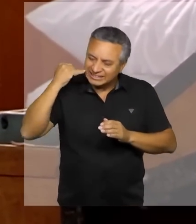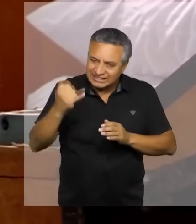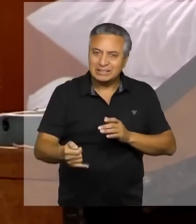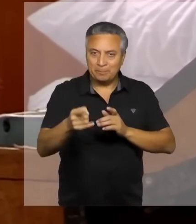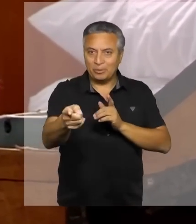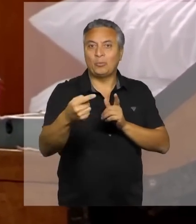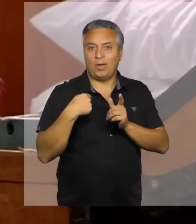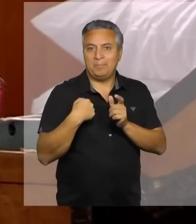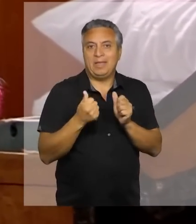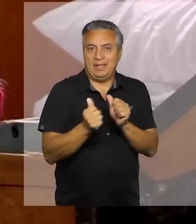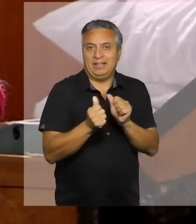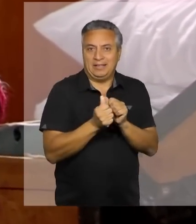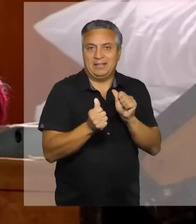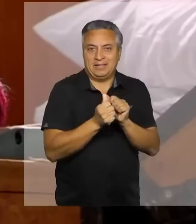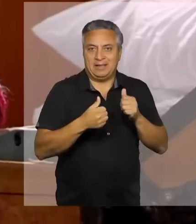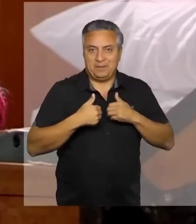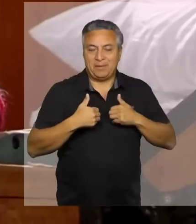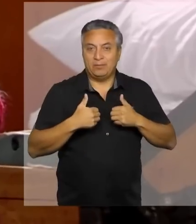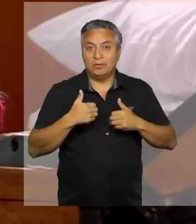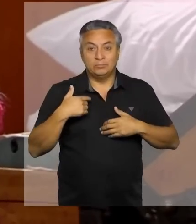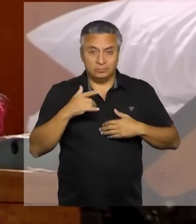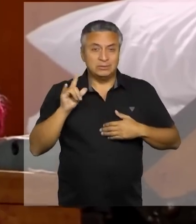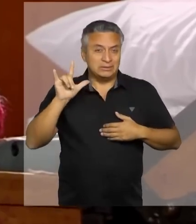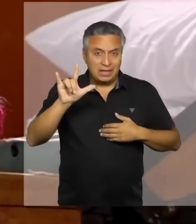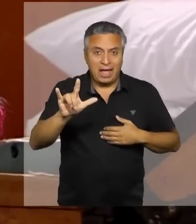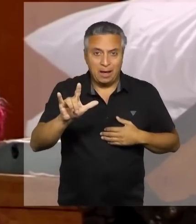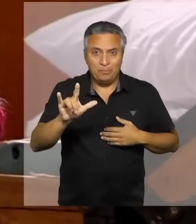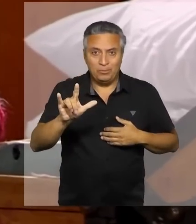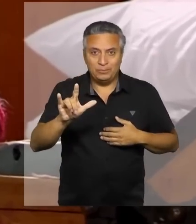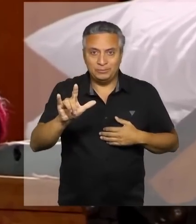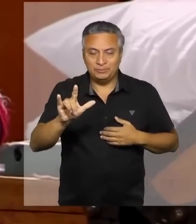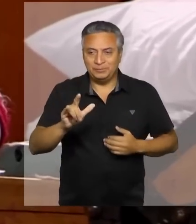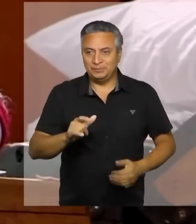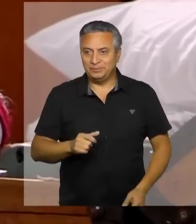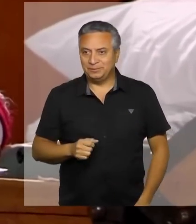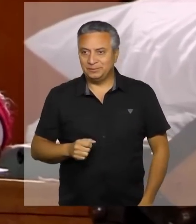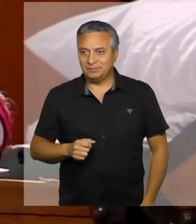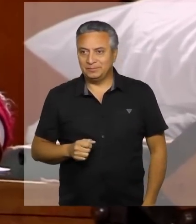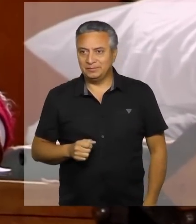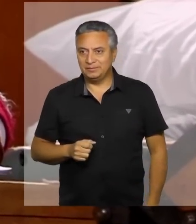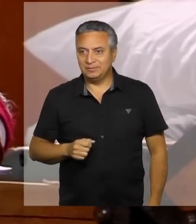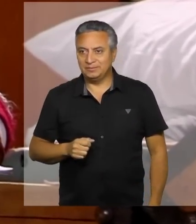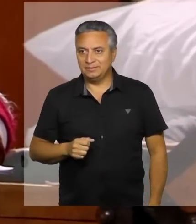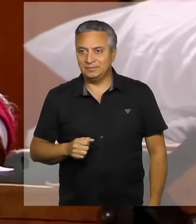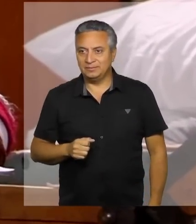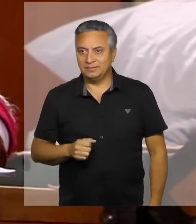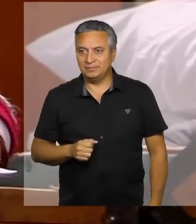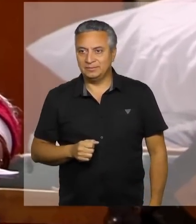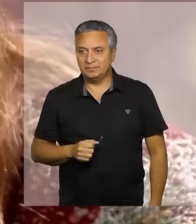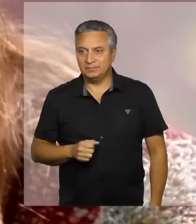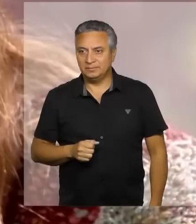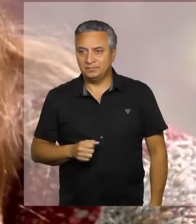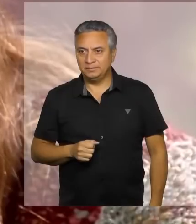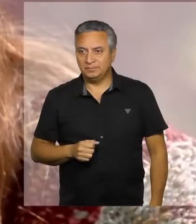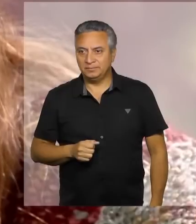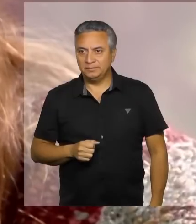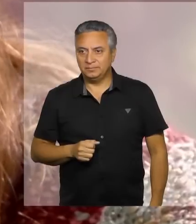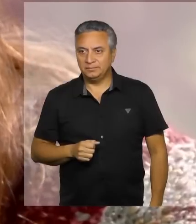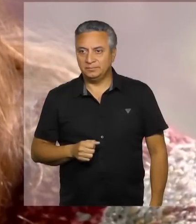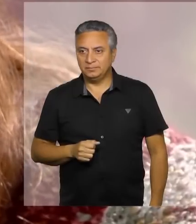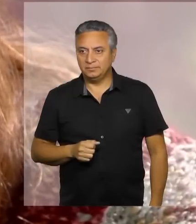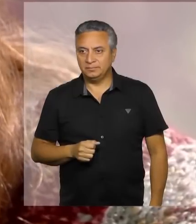conmigo. Te amo. Confirman que es mejor sin ti. Esta